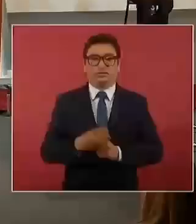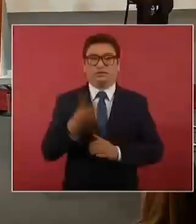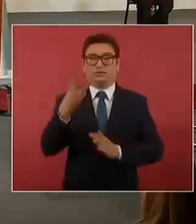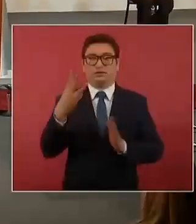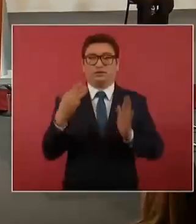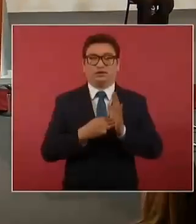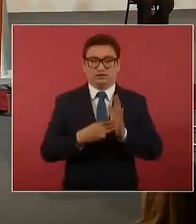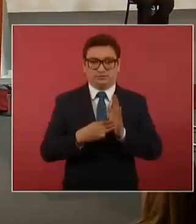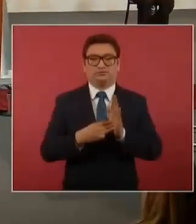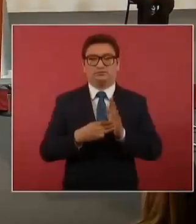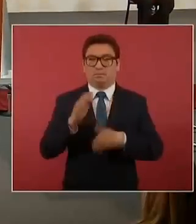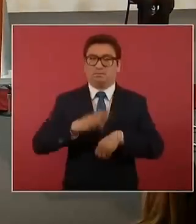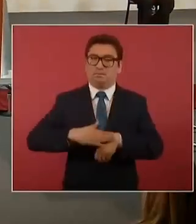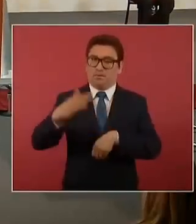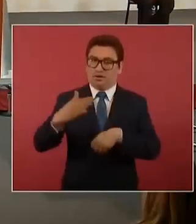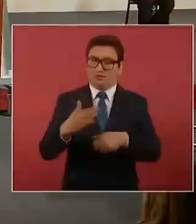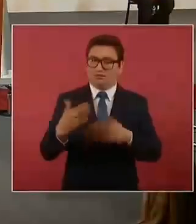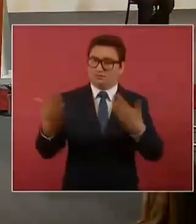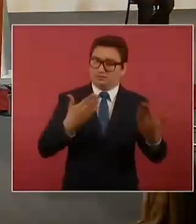de